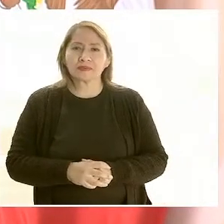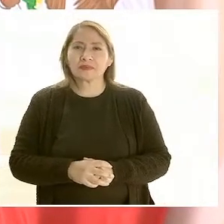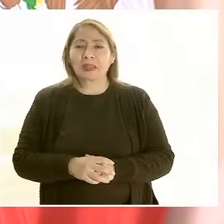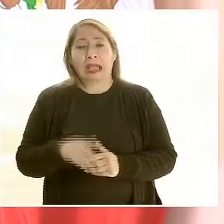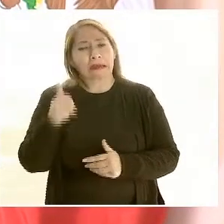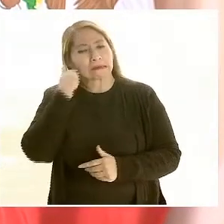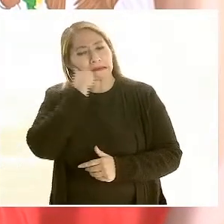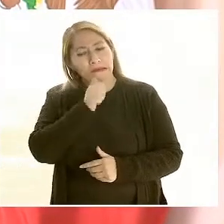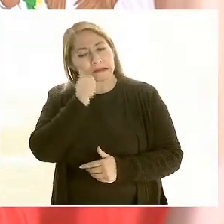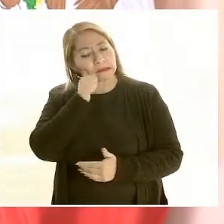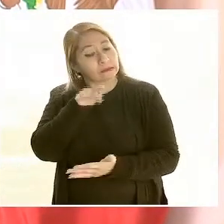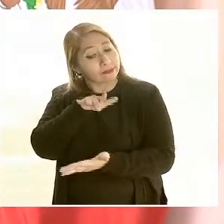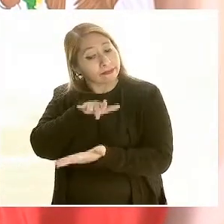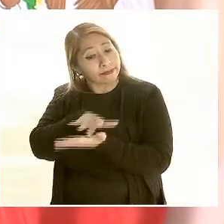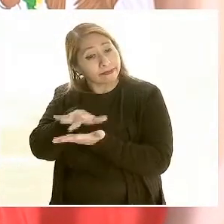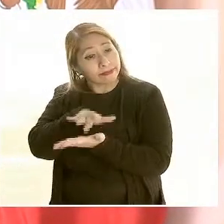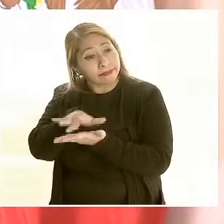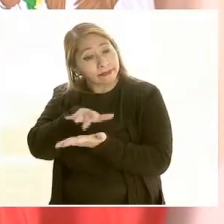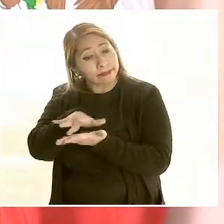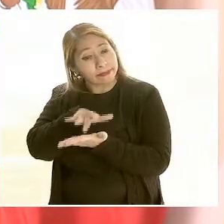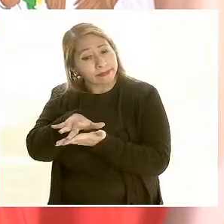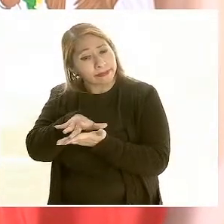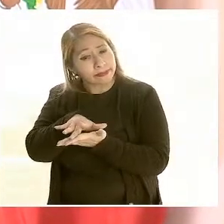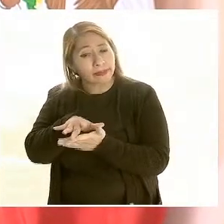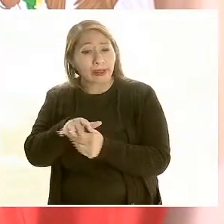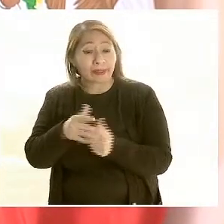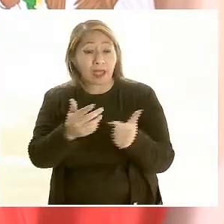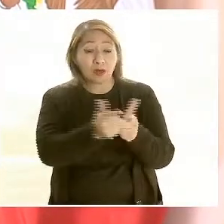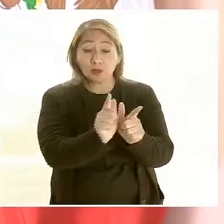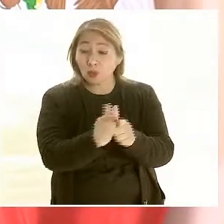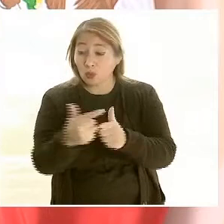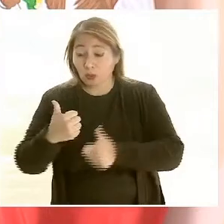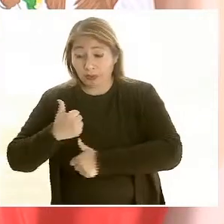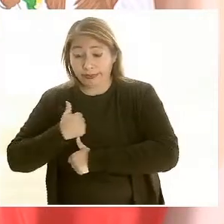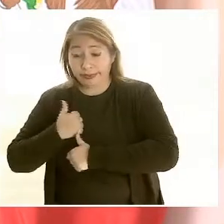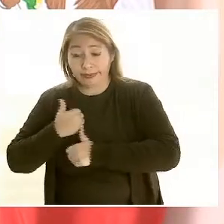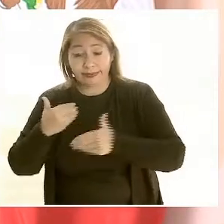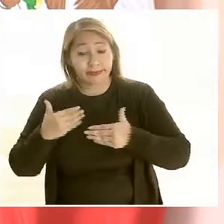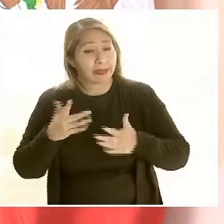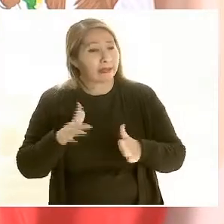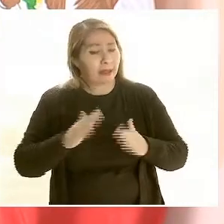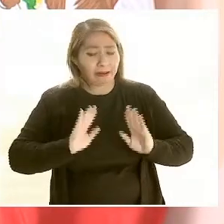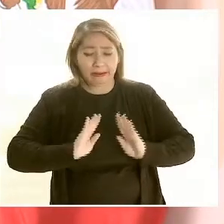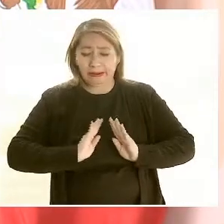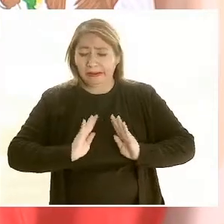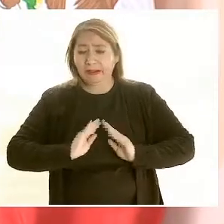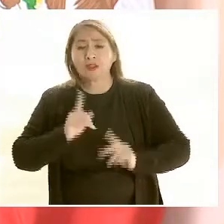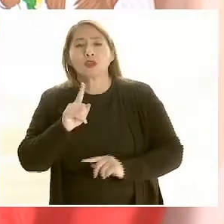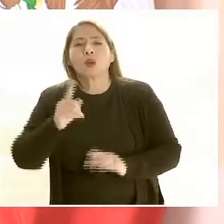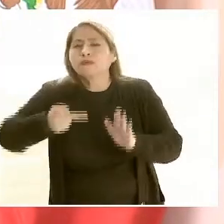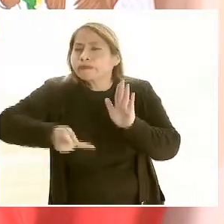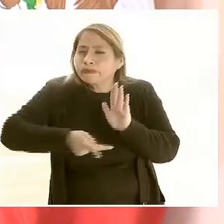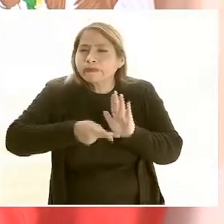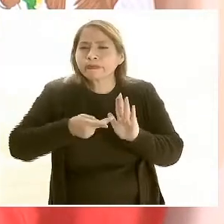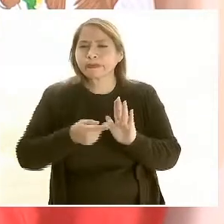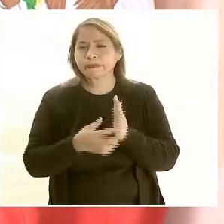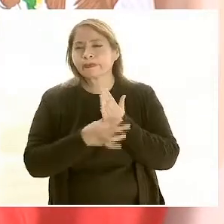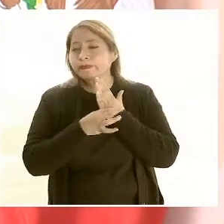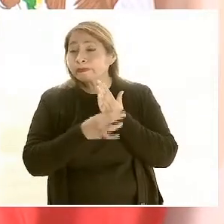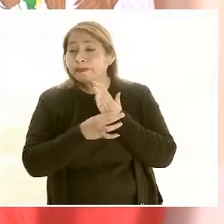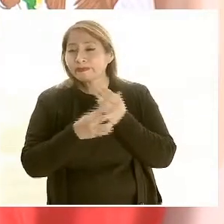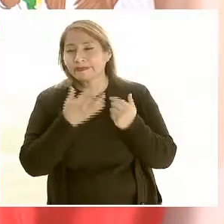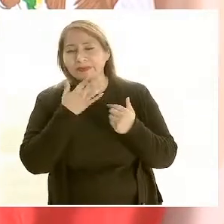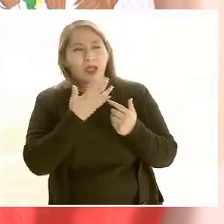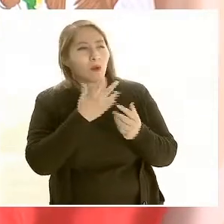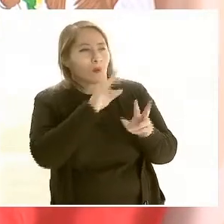con el apoyo de las Fuerzas Armadas. Por eso reitero